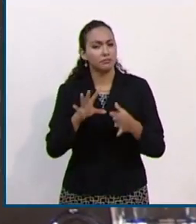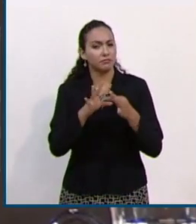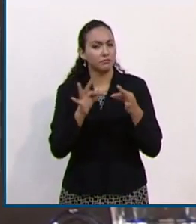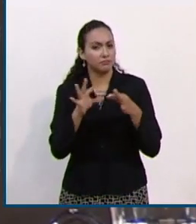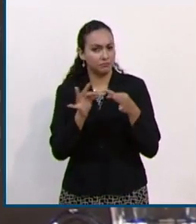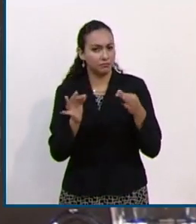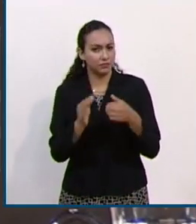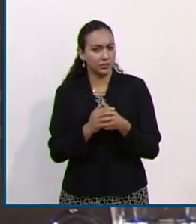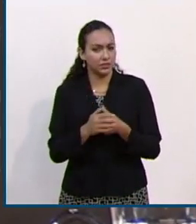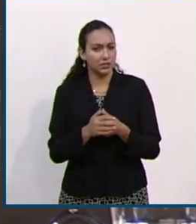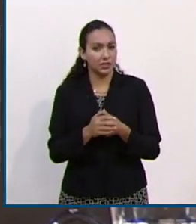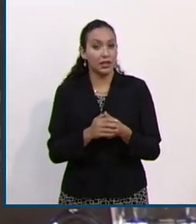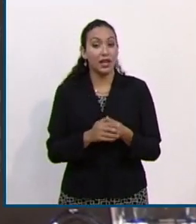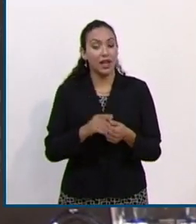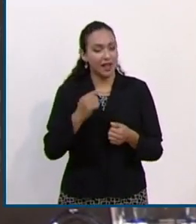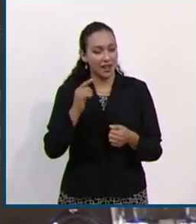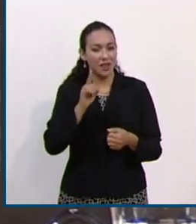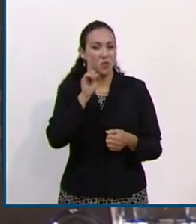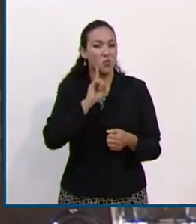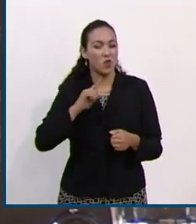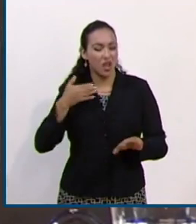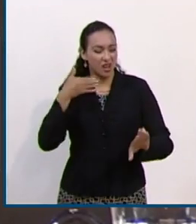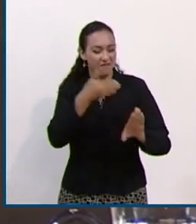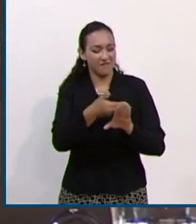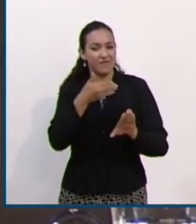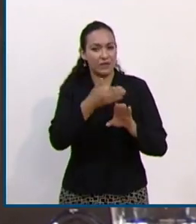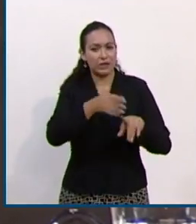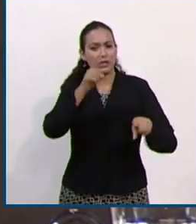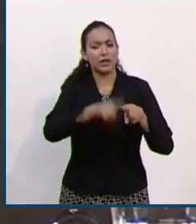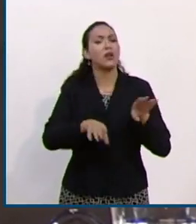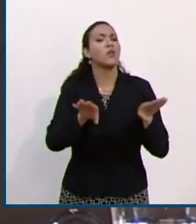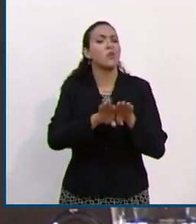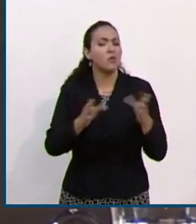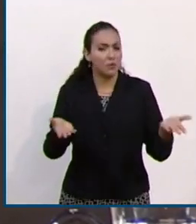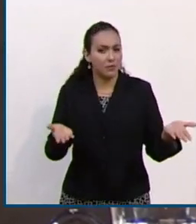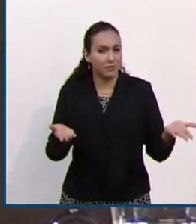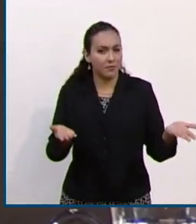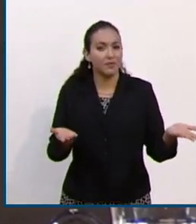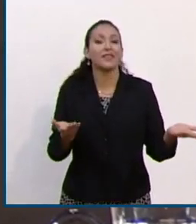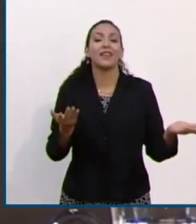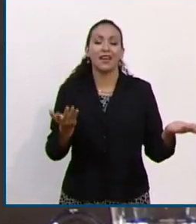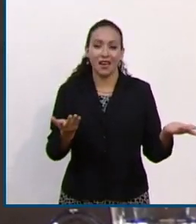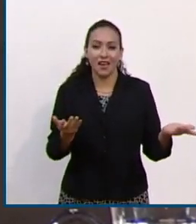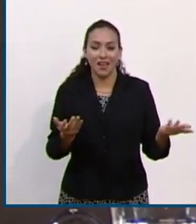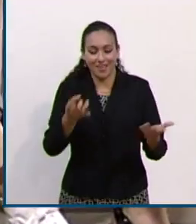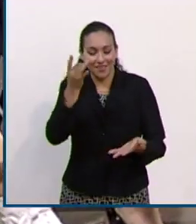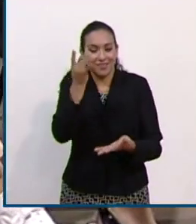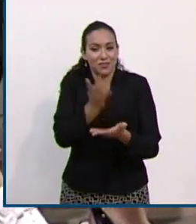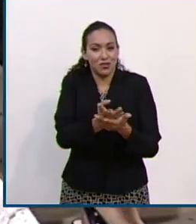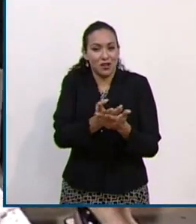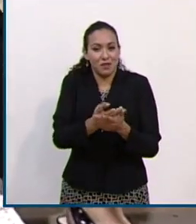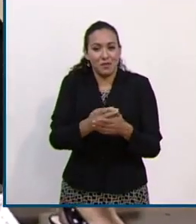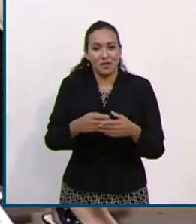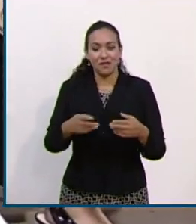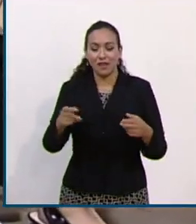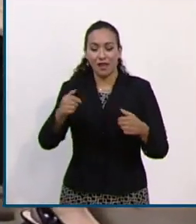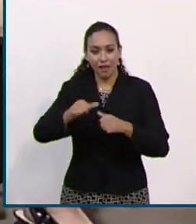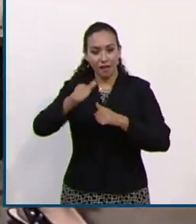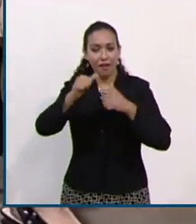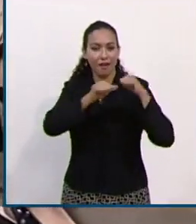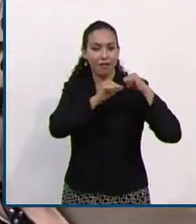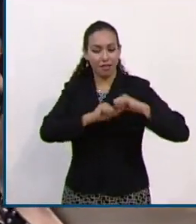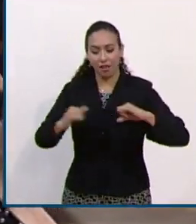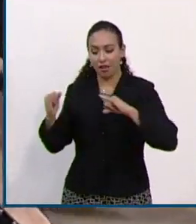que la erradicación de la violencia contra las mujeres solo será posible con la colaboración de todas las autoridades